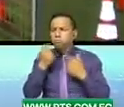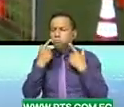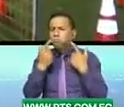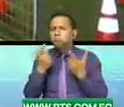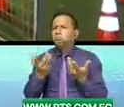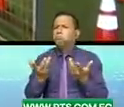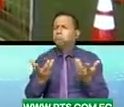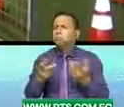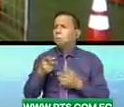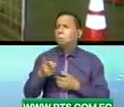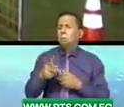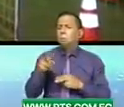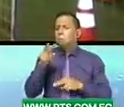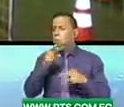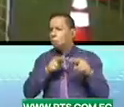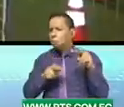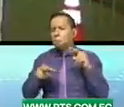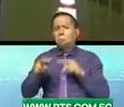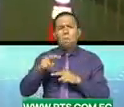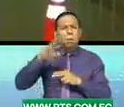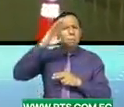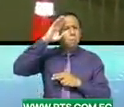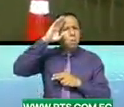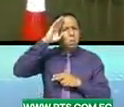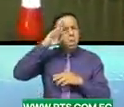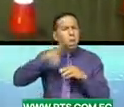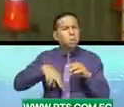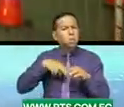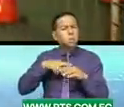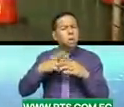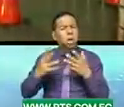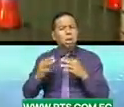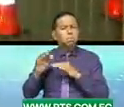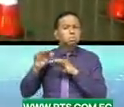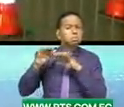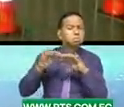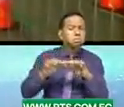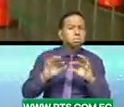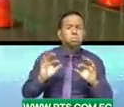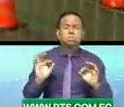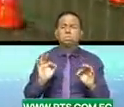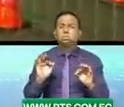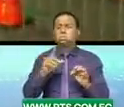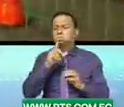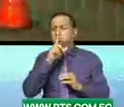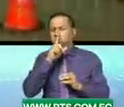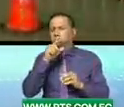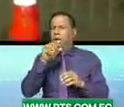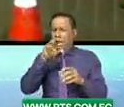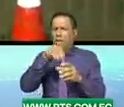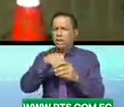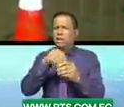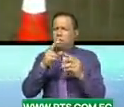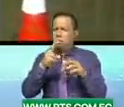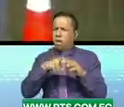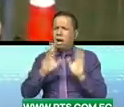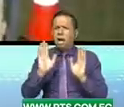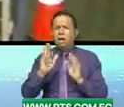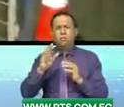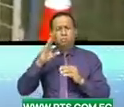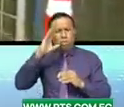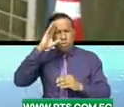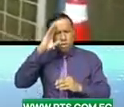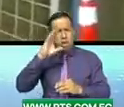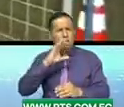ese sitio tampoco hay movimiento de la policía nacional es existen ahí uniformados de las fuerzas armadas también